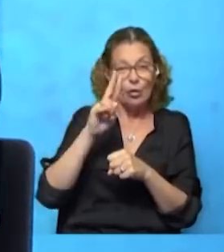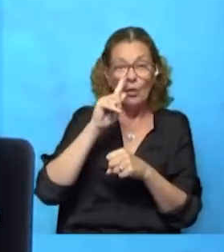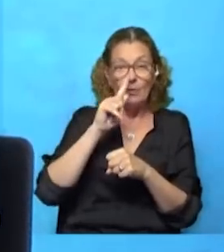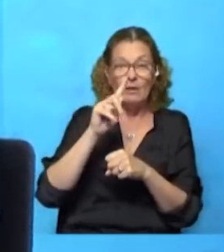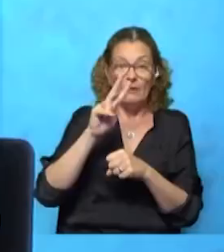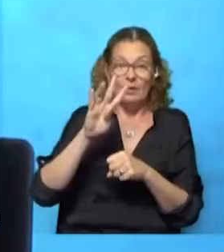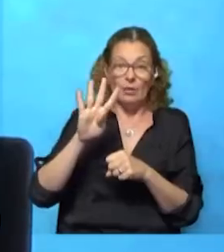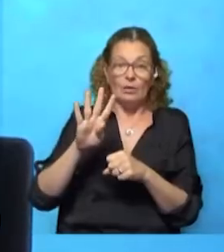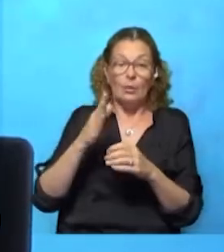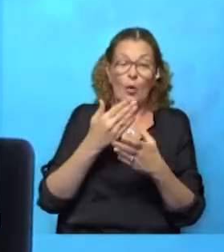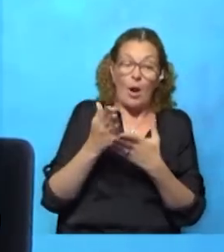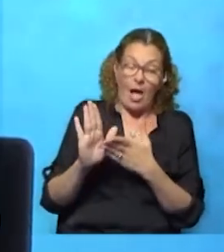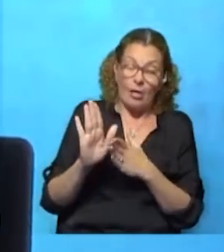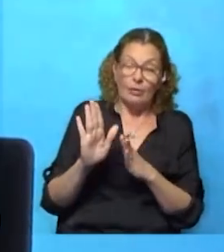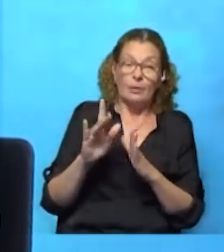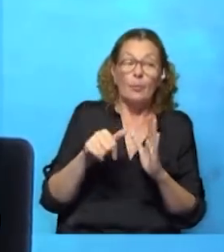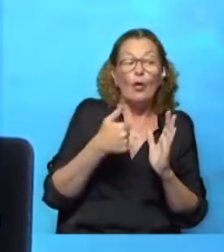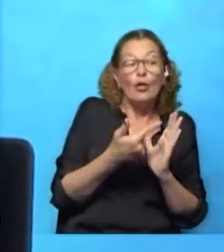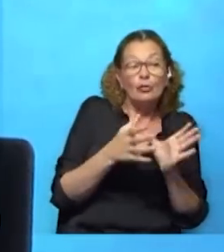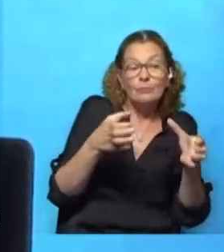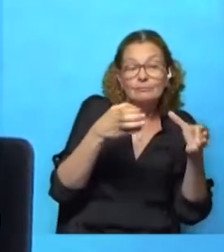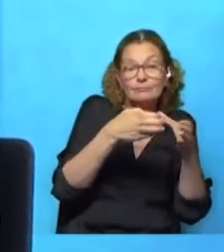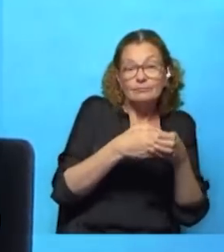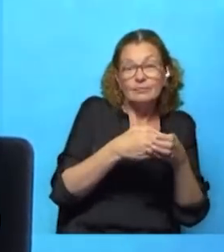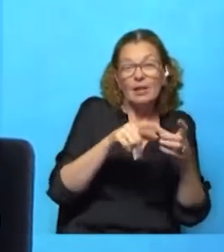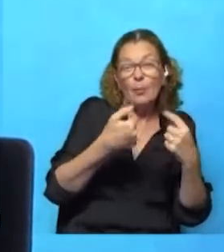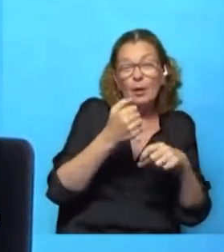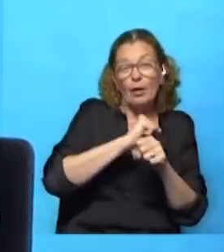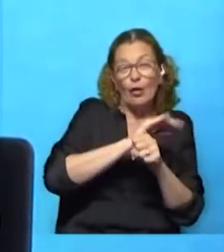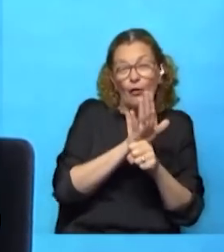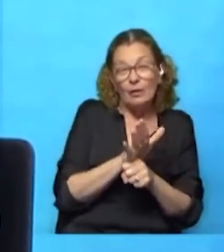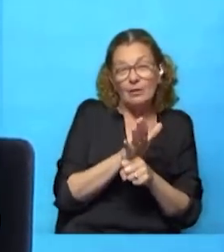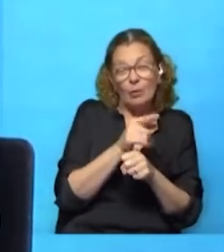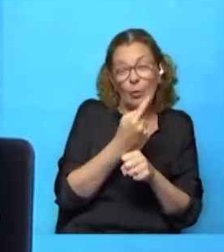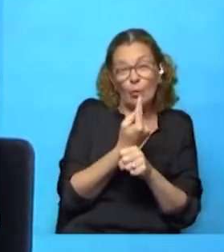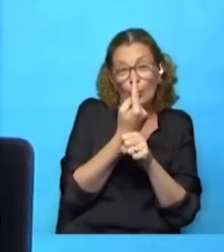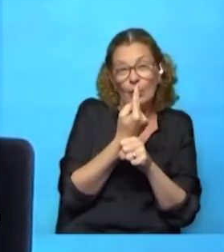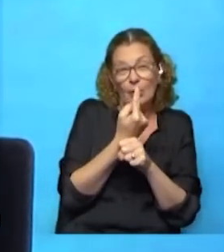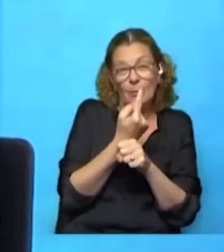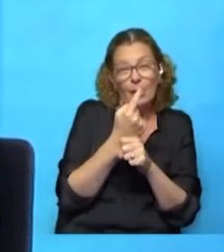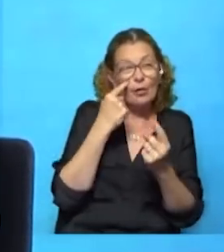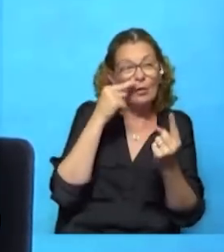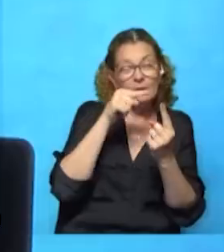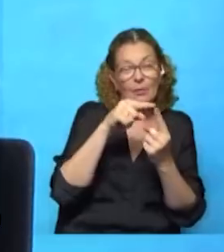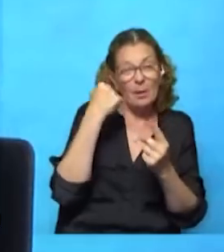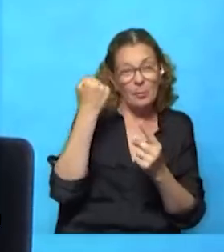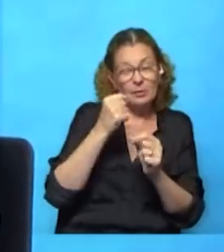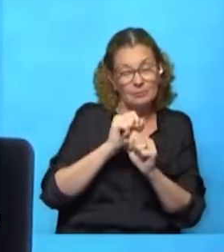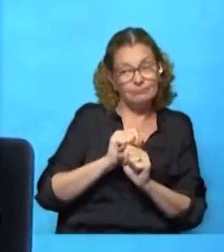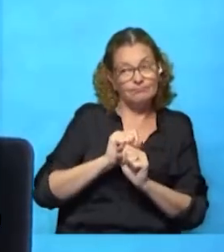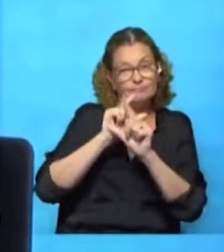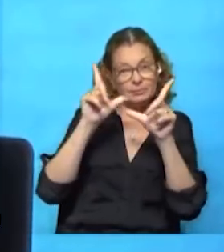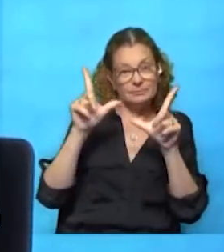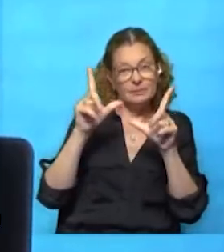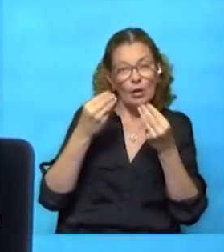y por otro lado bueno este luego de la pandemia Creo que uno de los grandes desafíos que ha tenido en el impacto este